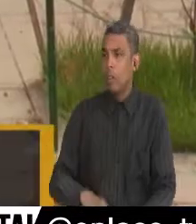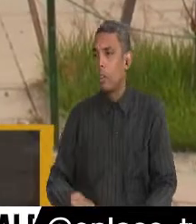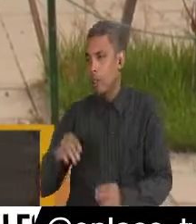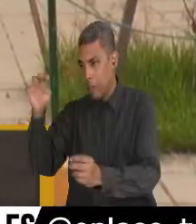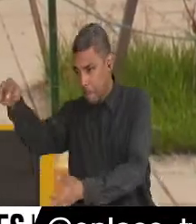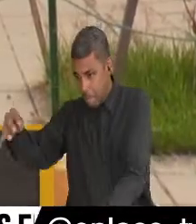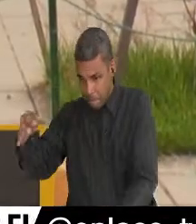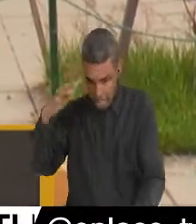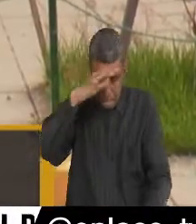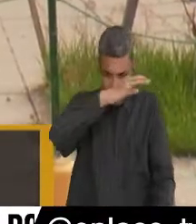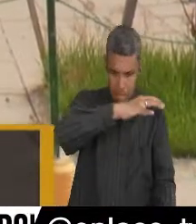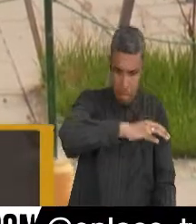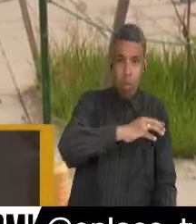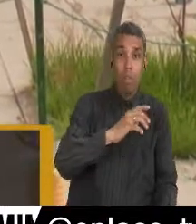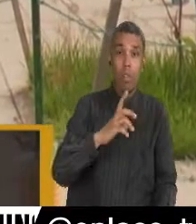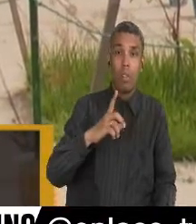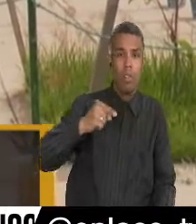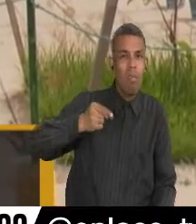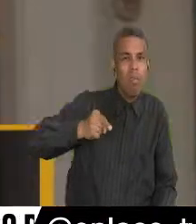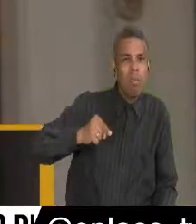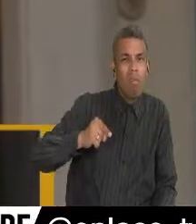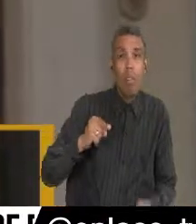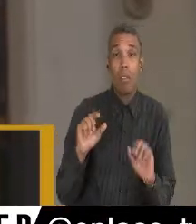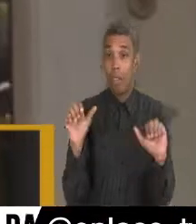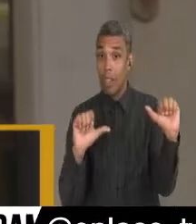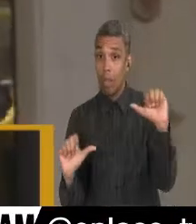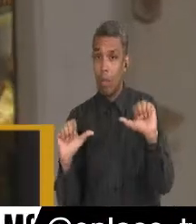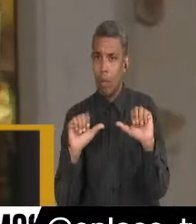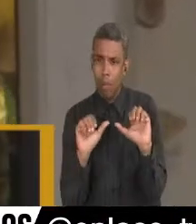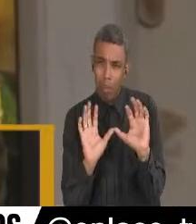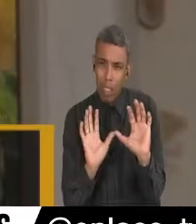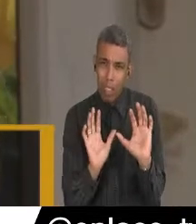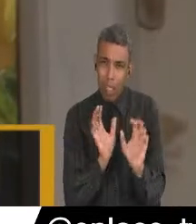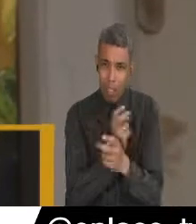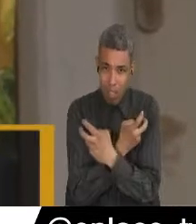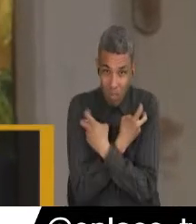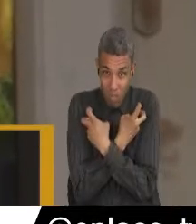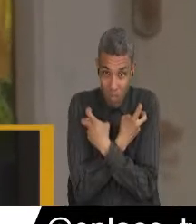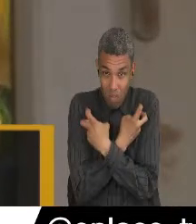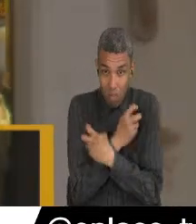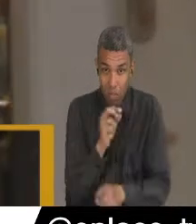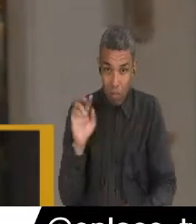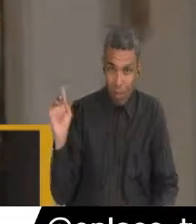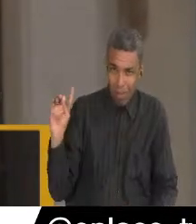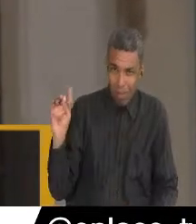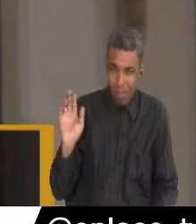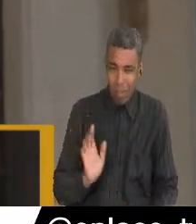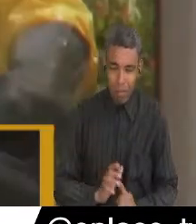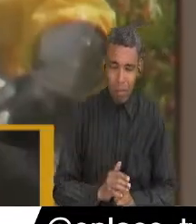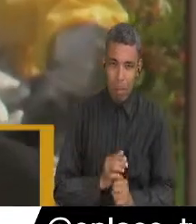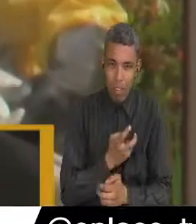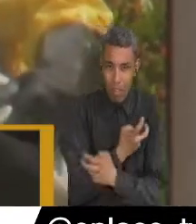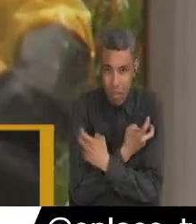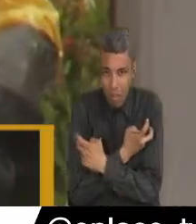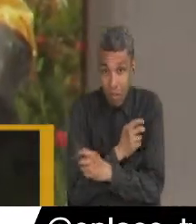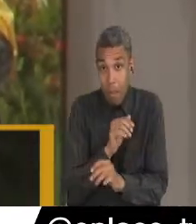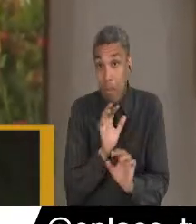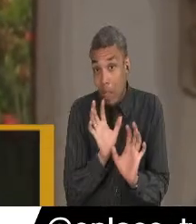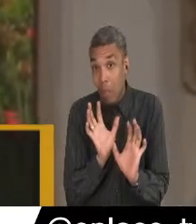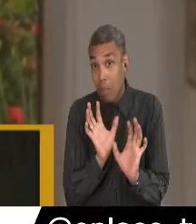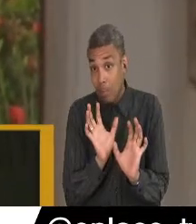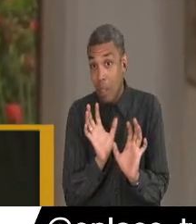es un producto que gracias a Dios no es tóxico ni venenoso para las personas, pero sí, sin embargo, tiene